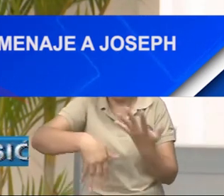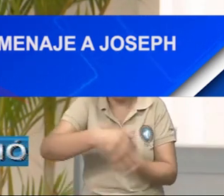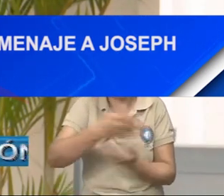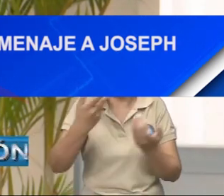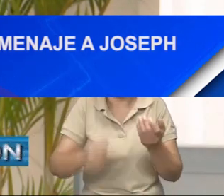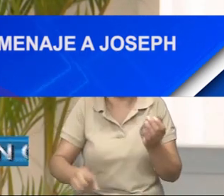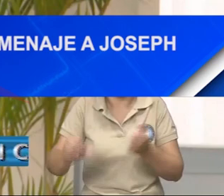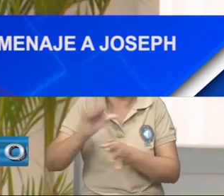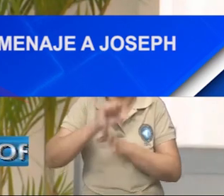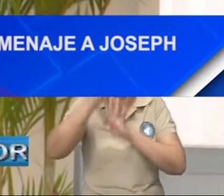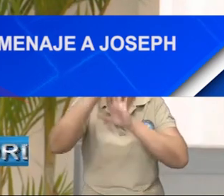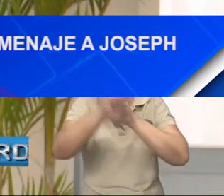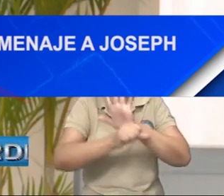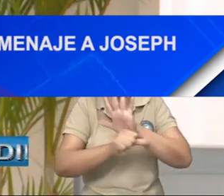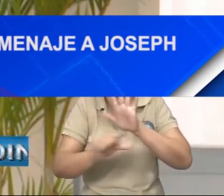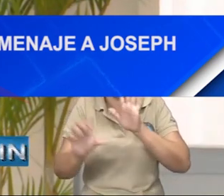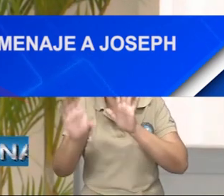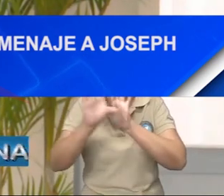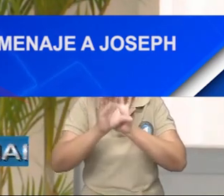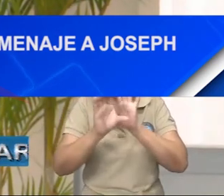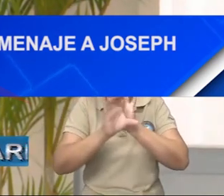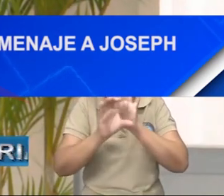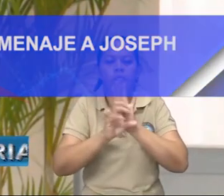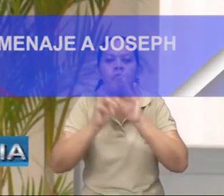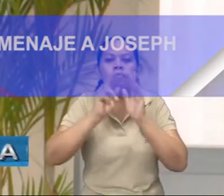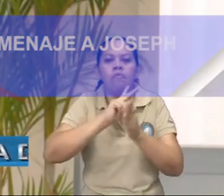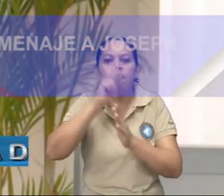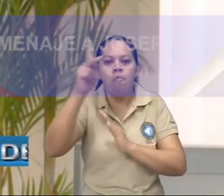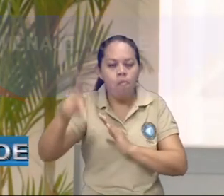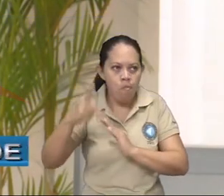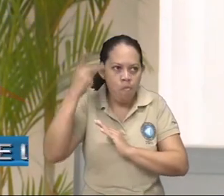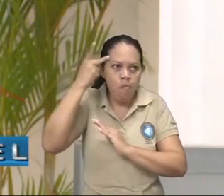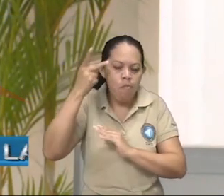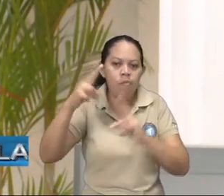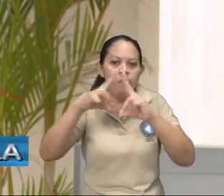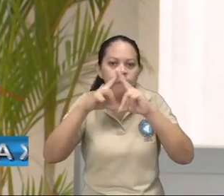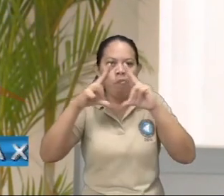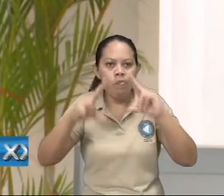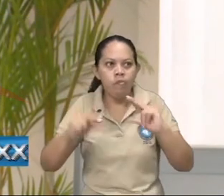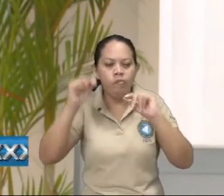la Constitución Política de Nicaragua. Noticias 12, Darlene Téllez.